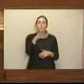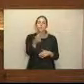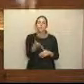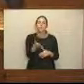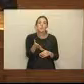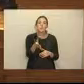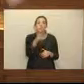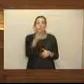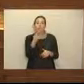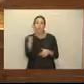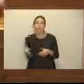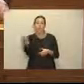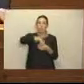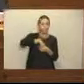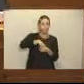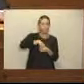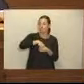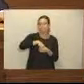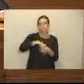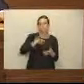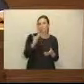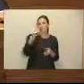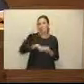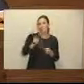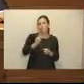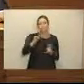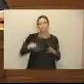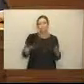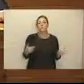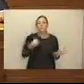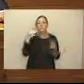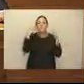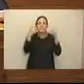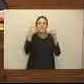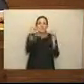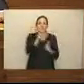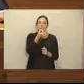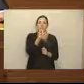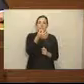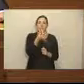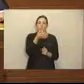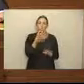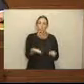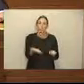me meta en un gobierno en el que no estuve. Y he tratado de hacer un discurso, fíjese,